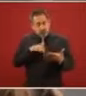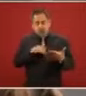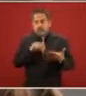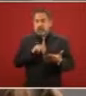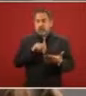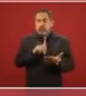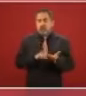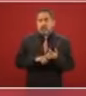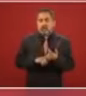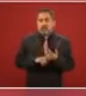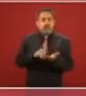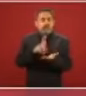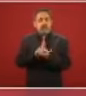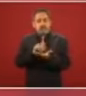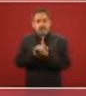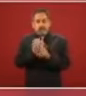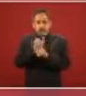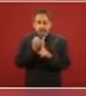en las redes